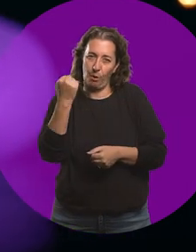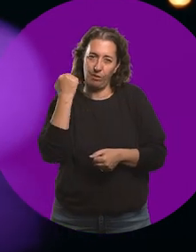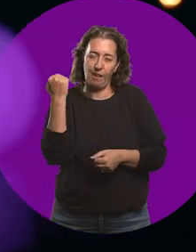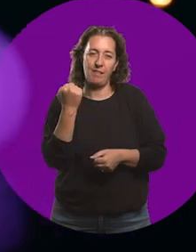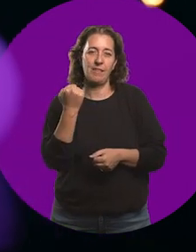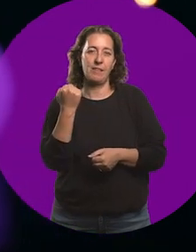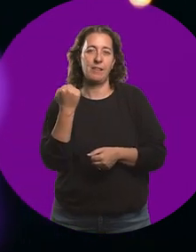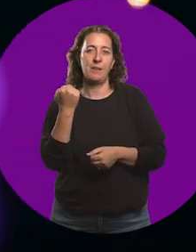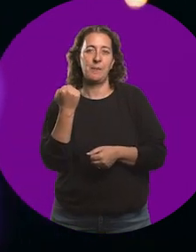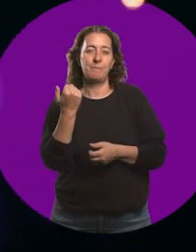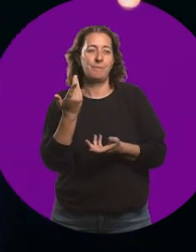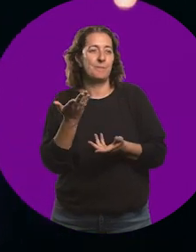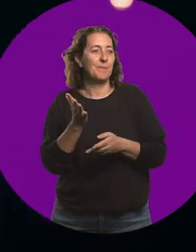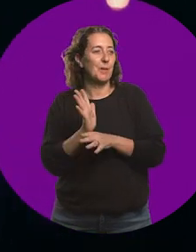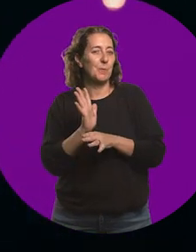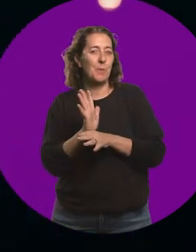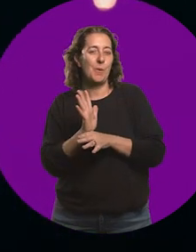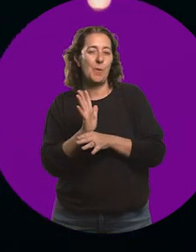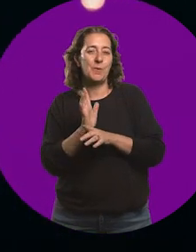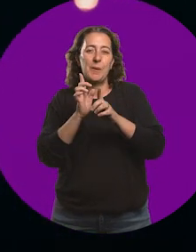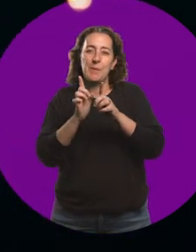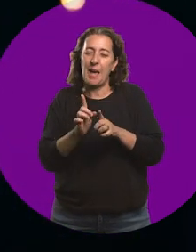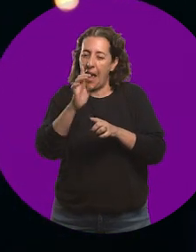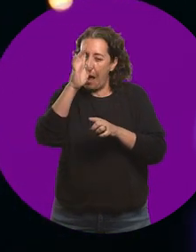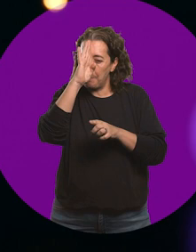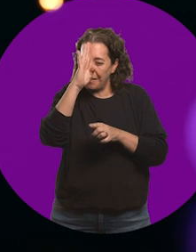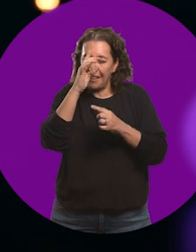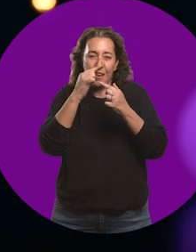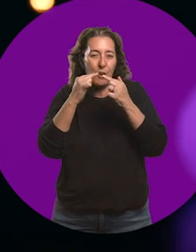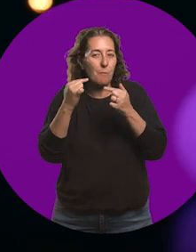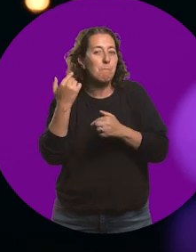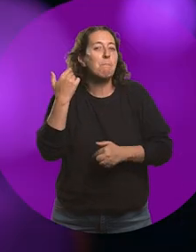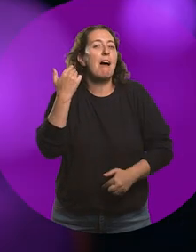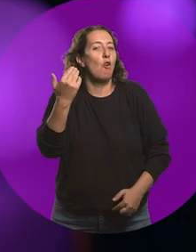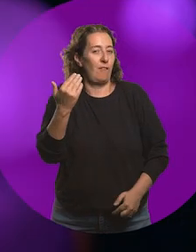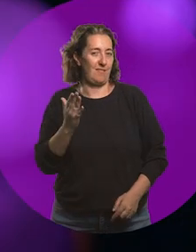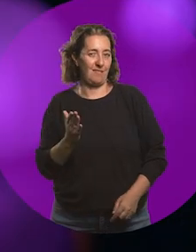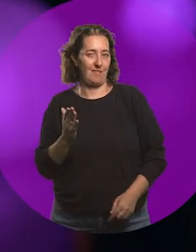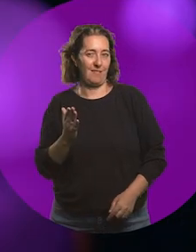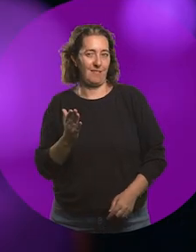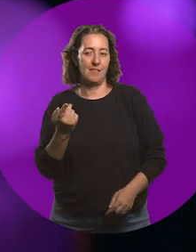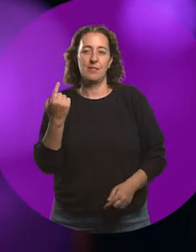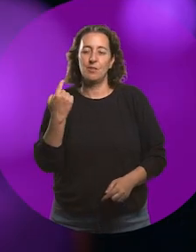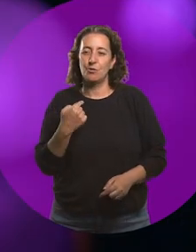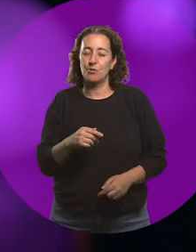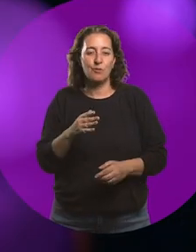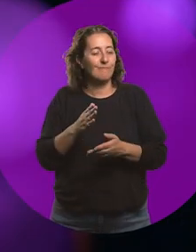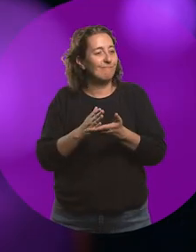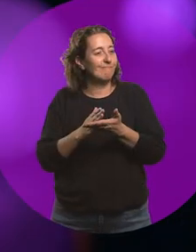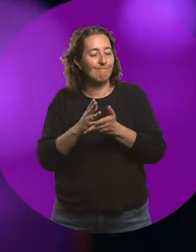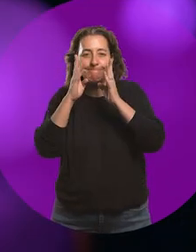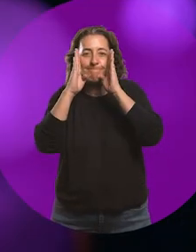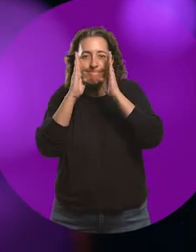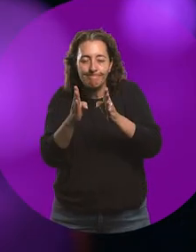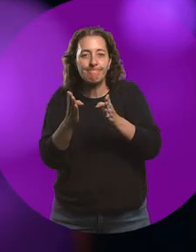formación y educación en valores, ¿no? Me enfoco mucho a lo mismo, ¿no? Lo que es